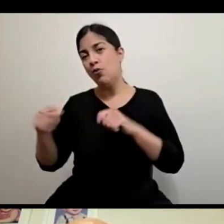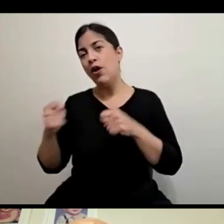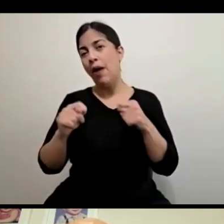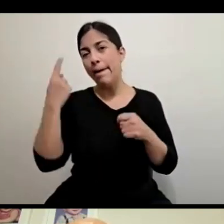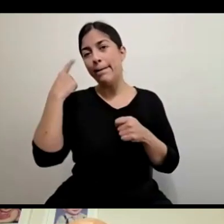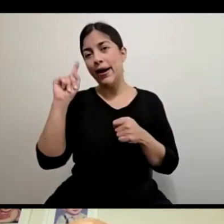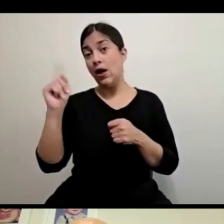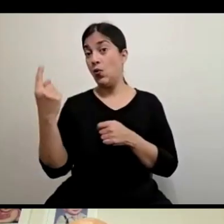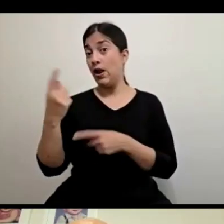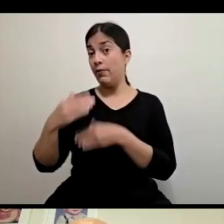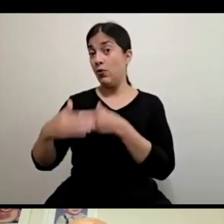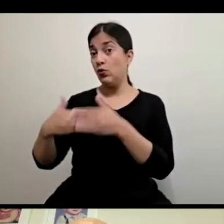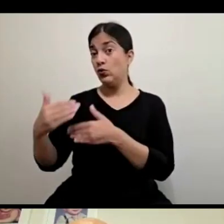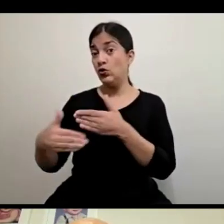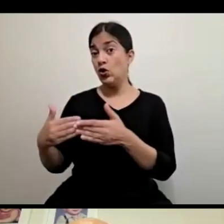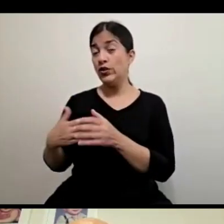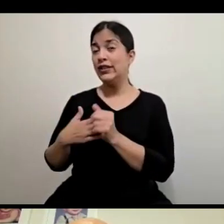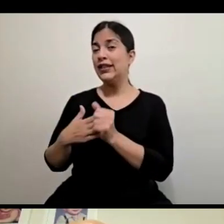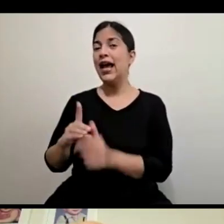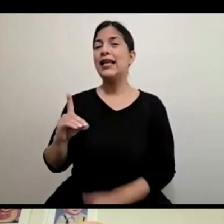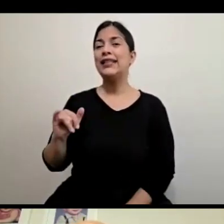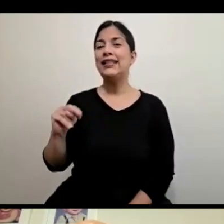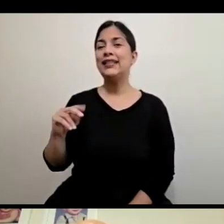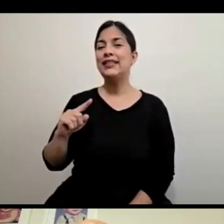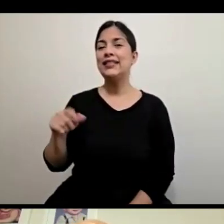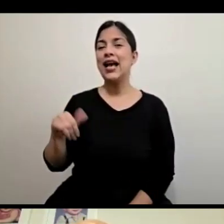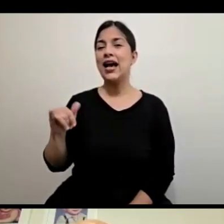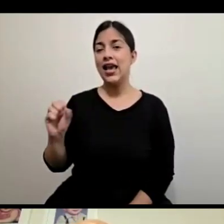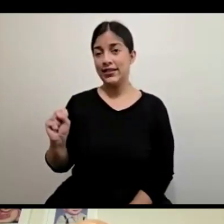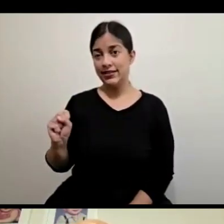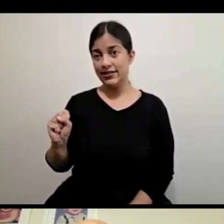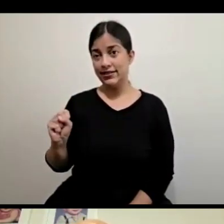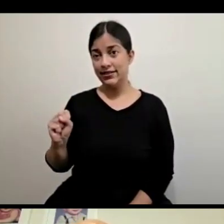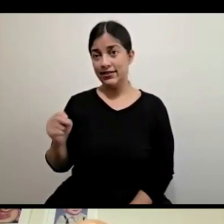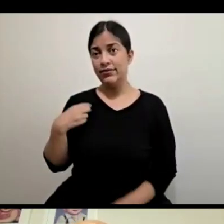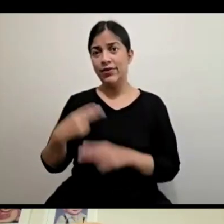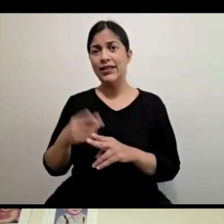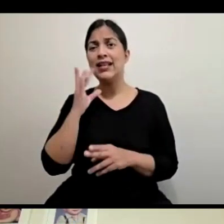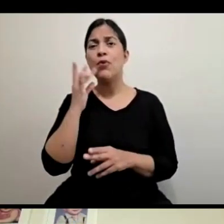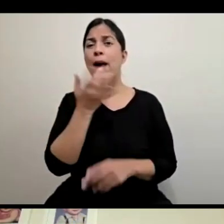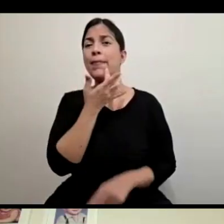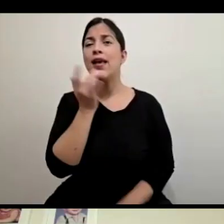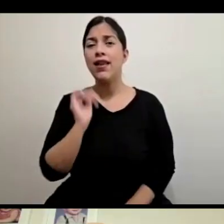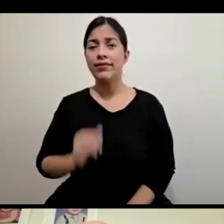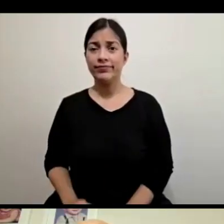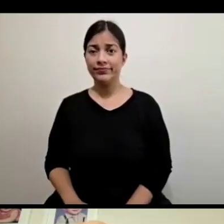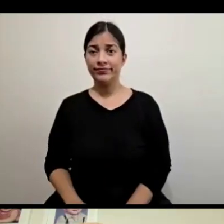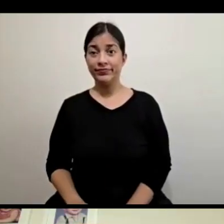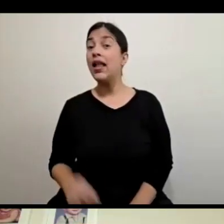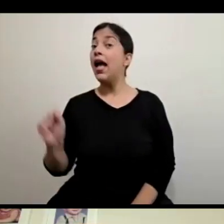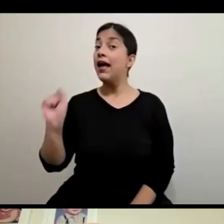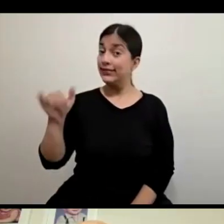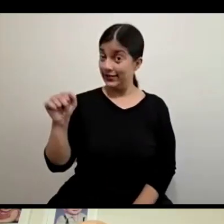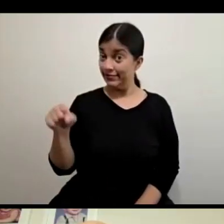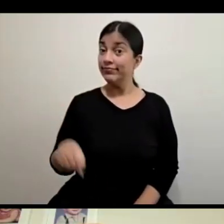una producción que dirigía Dean Sayas, que se llama Un sabor a miel. Ajá, sí.